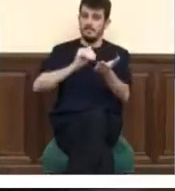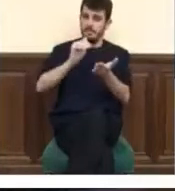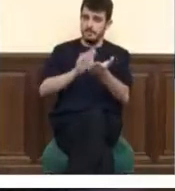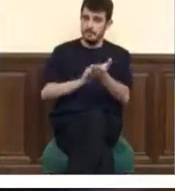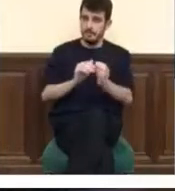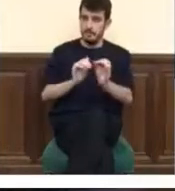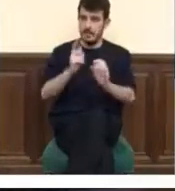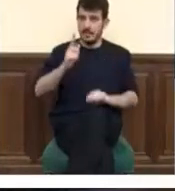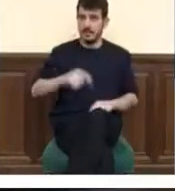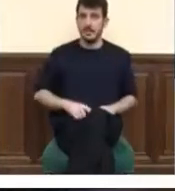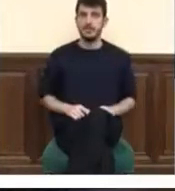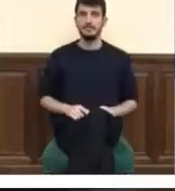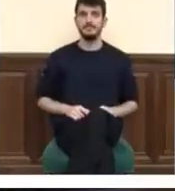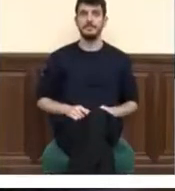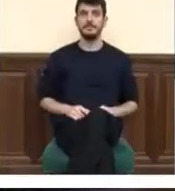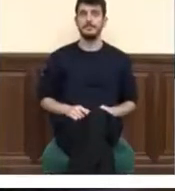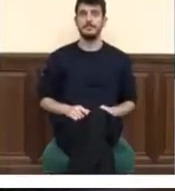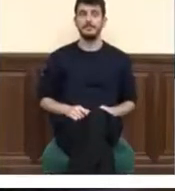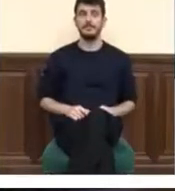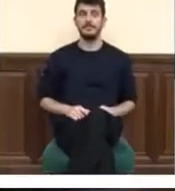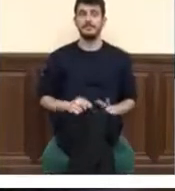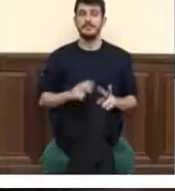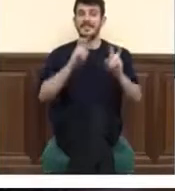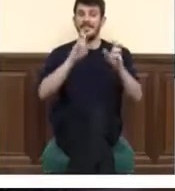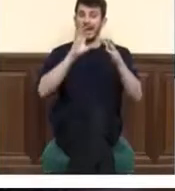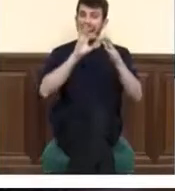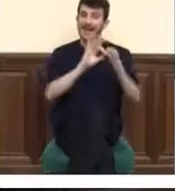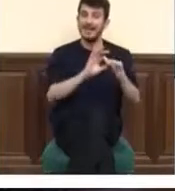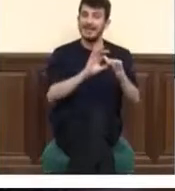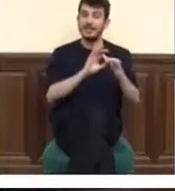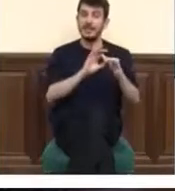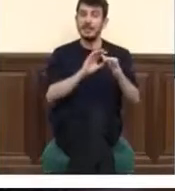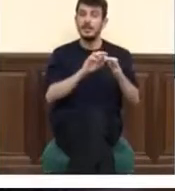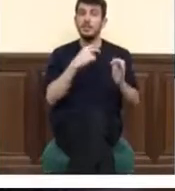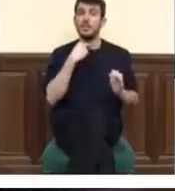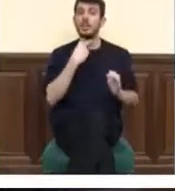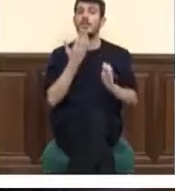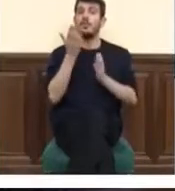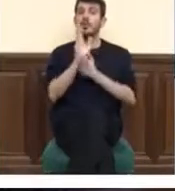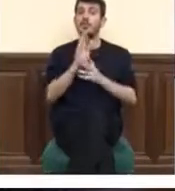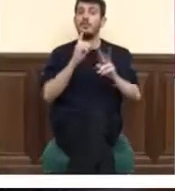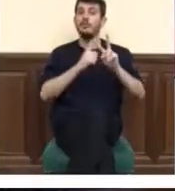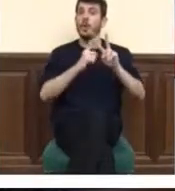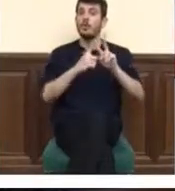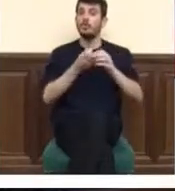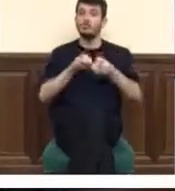la ciudad. Respecto a lo relatado por el portavoz de Vox,